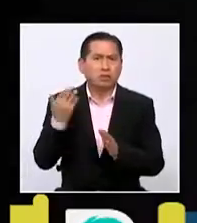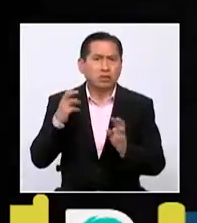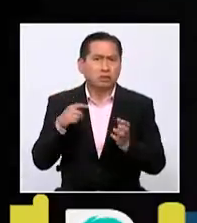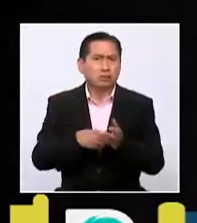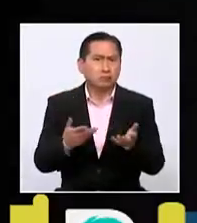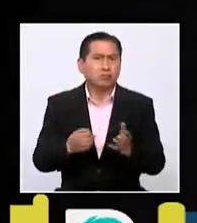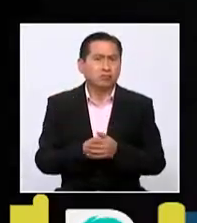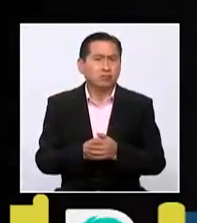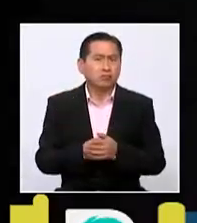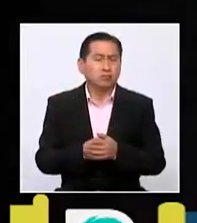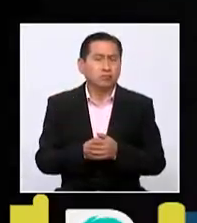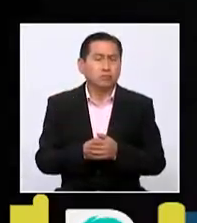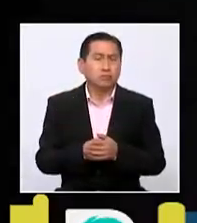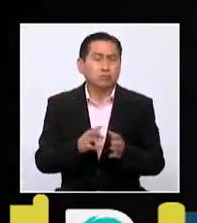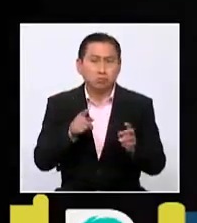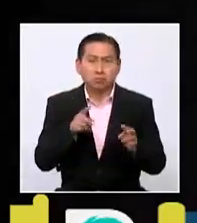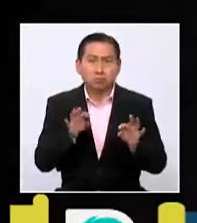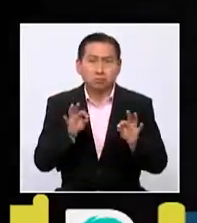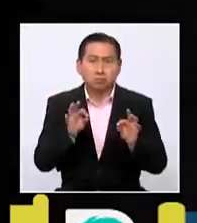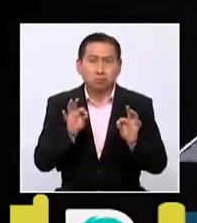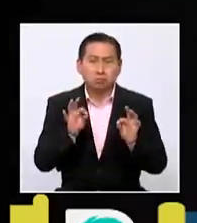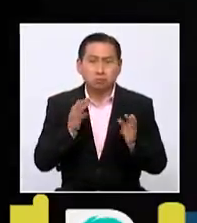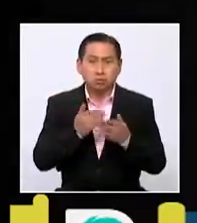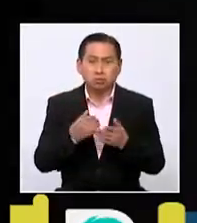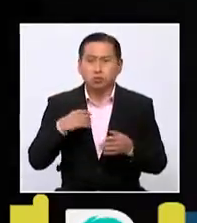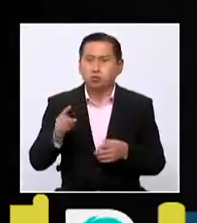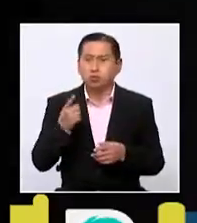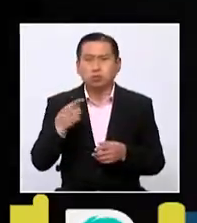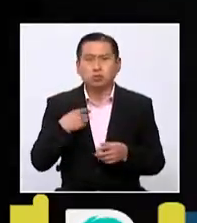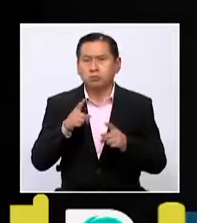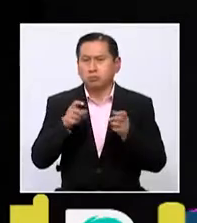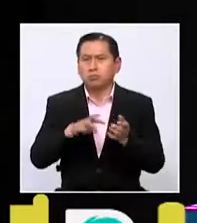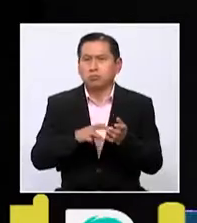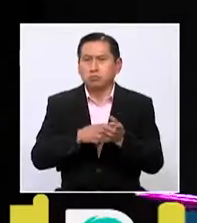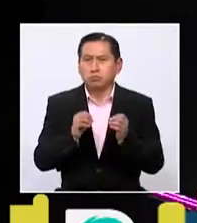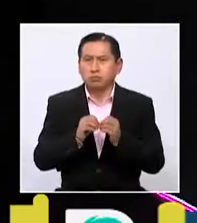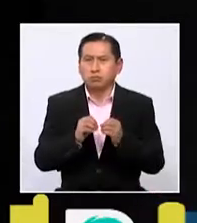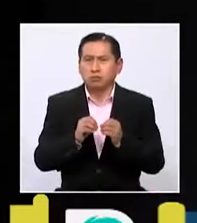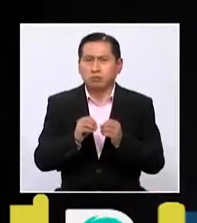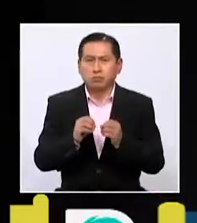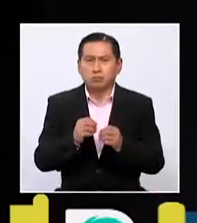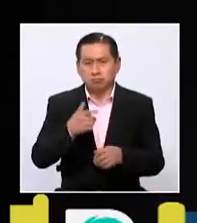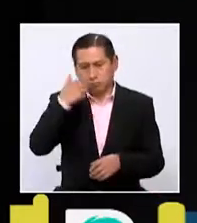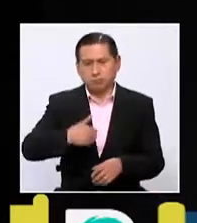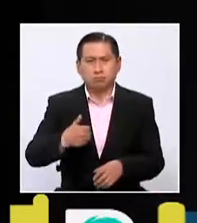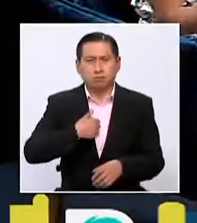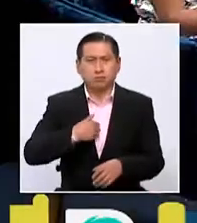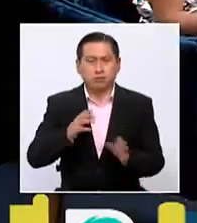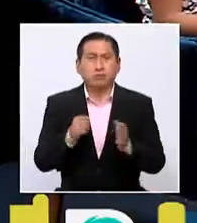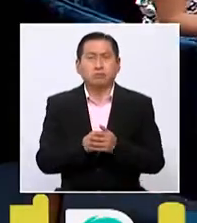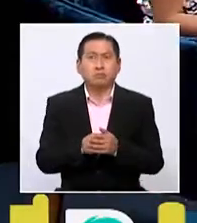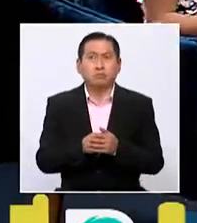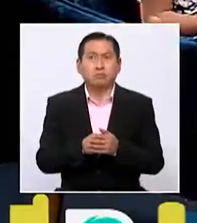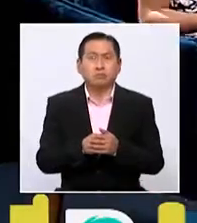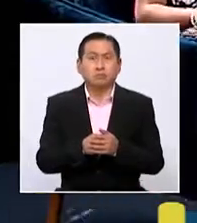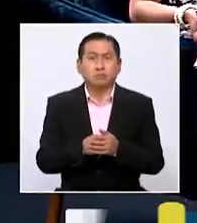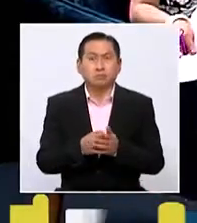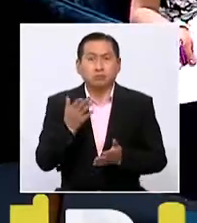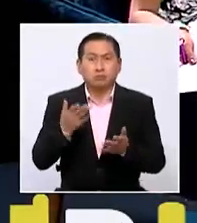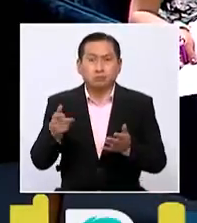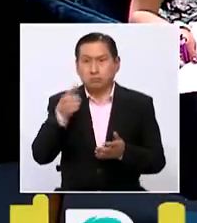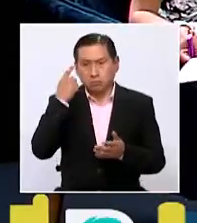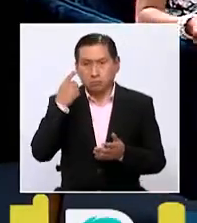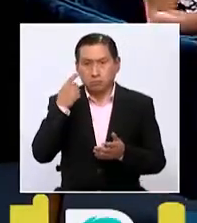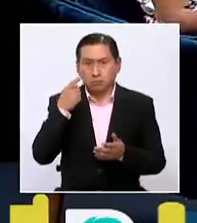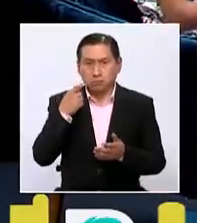momento histórico. Realmente me parece súper interesante. Yo lo único que te diría así, Marcos, de manera muy personal, es que no se llegue quizás al